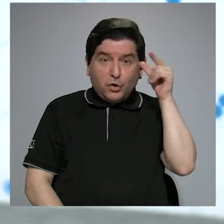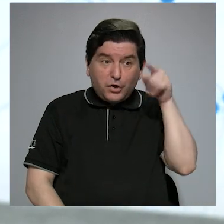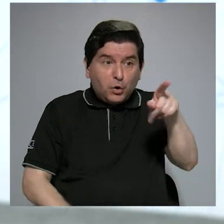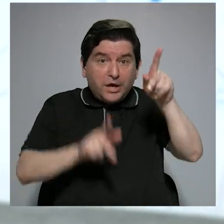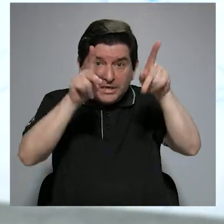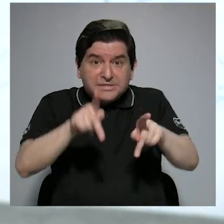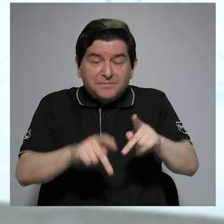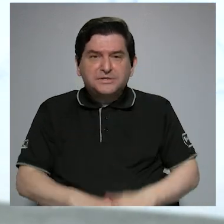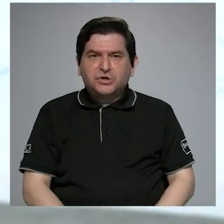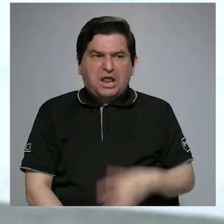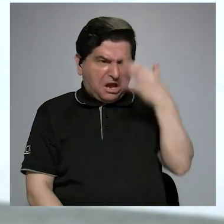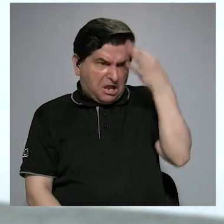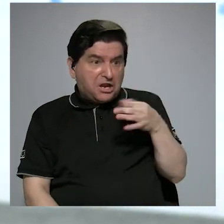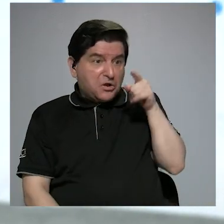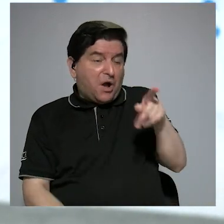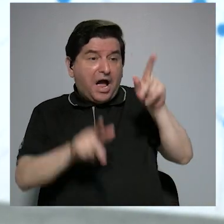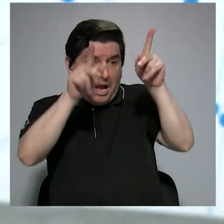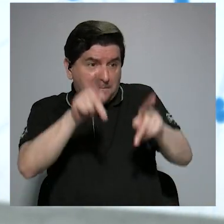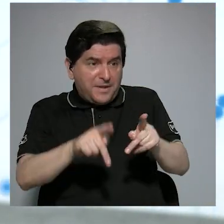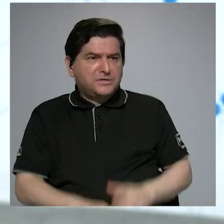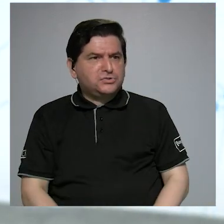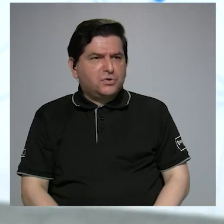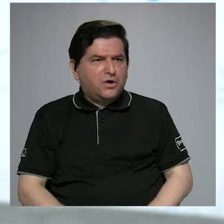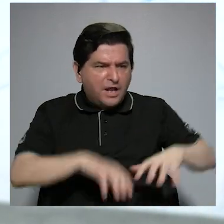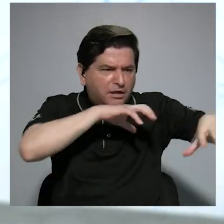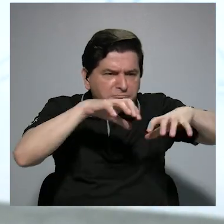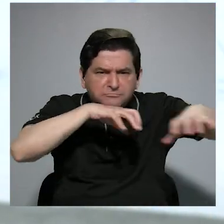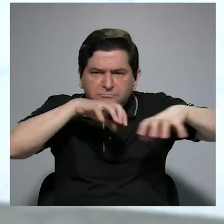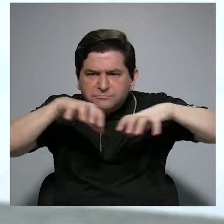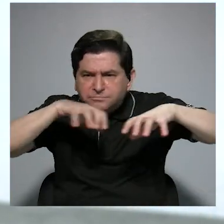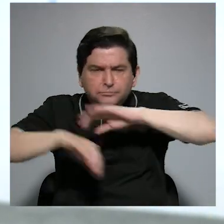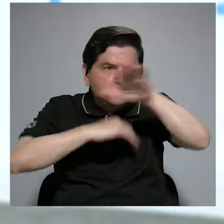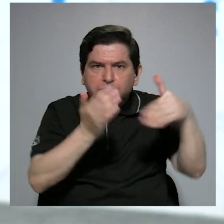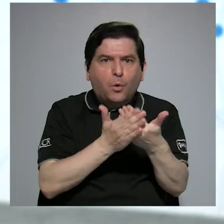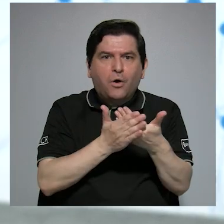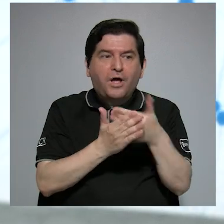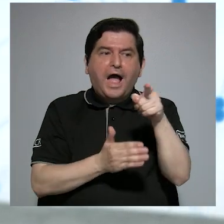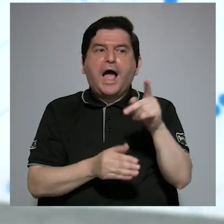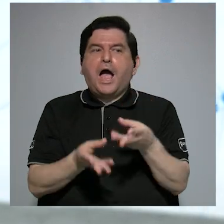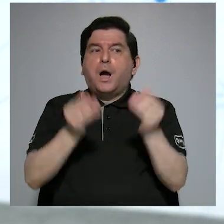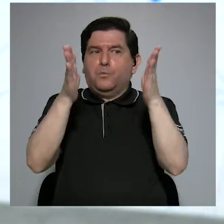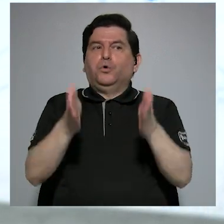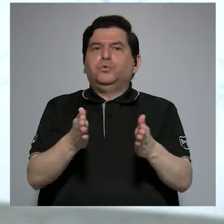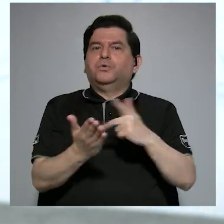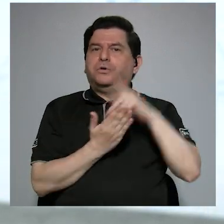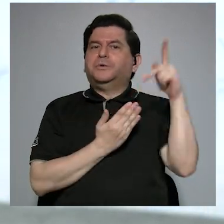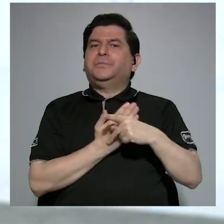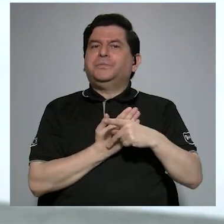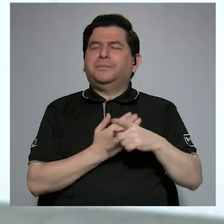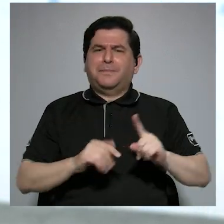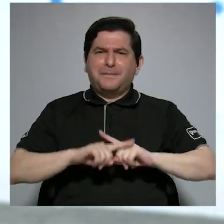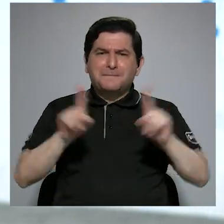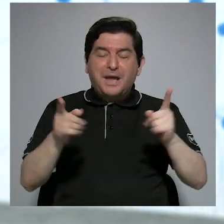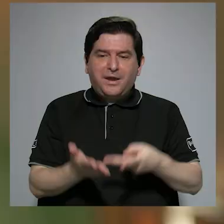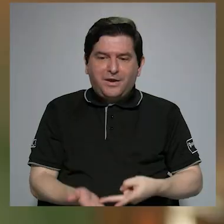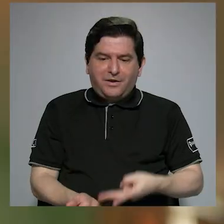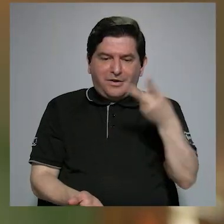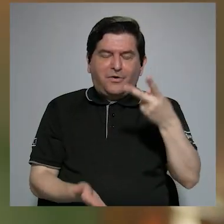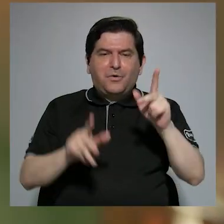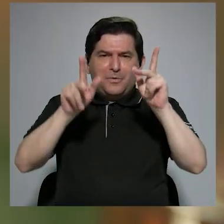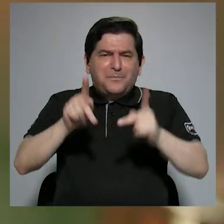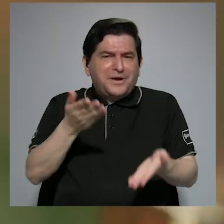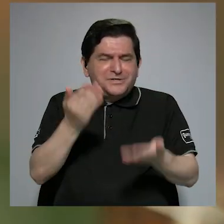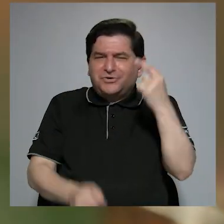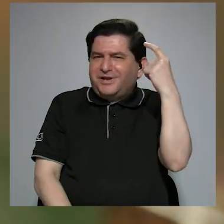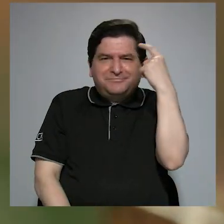obviamente esa persona interpretó que porque esa persona estaba haciendo esas cosas, era el productor. Pero algo muy valioso que la